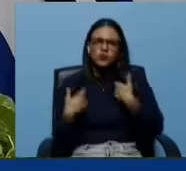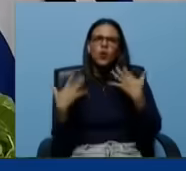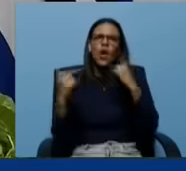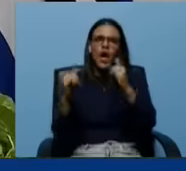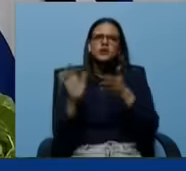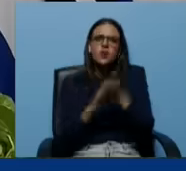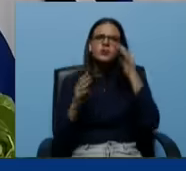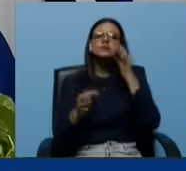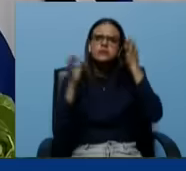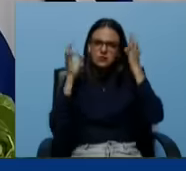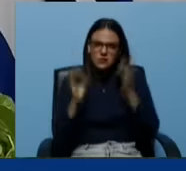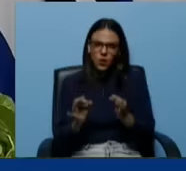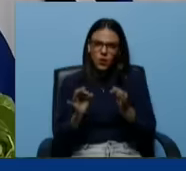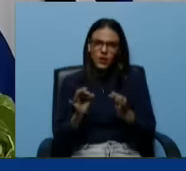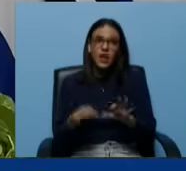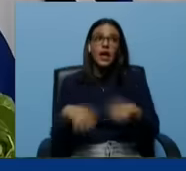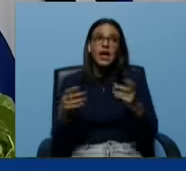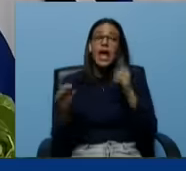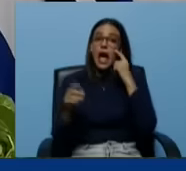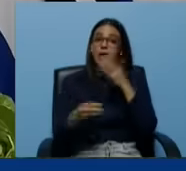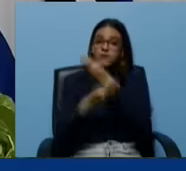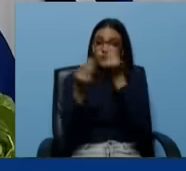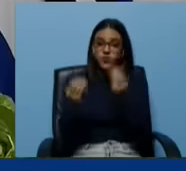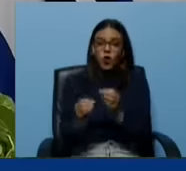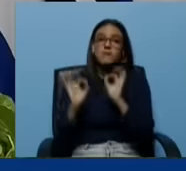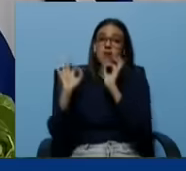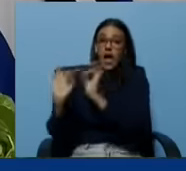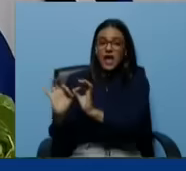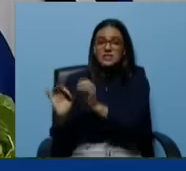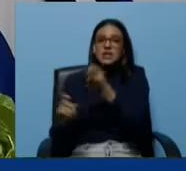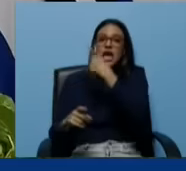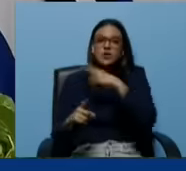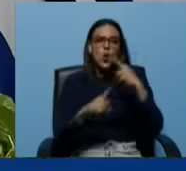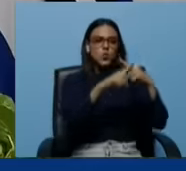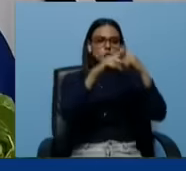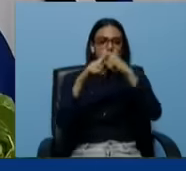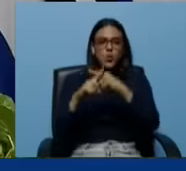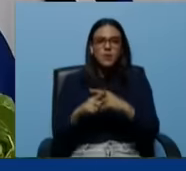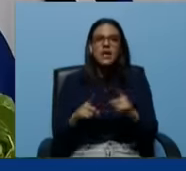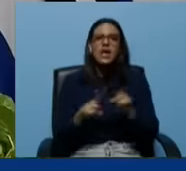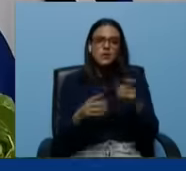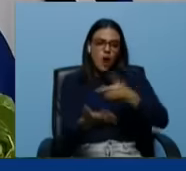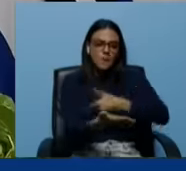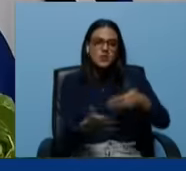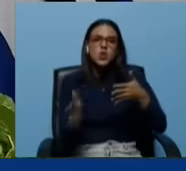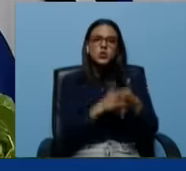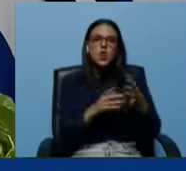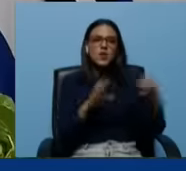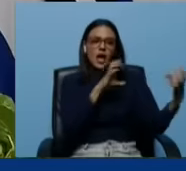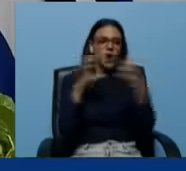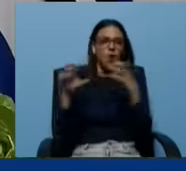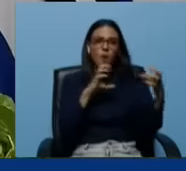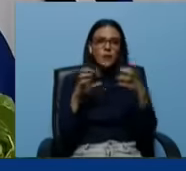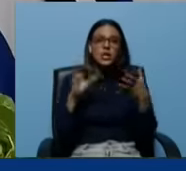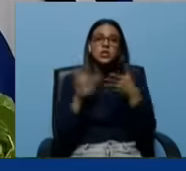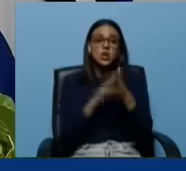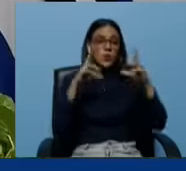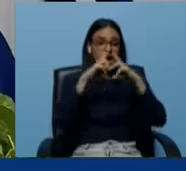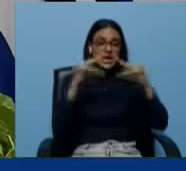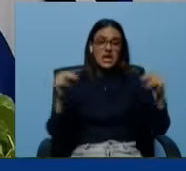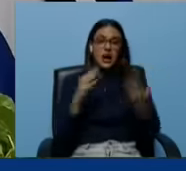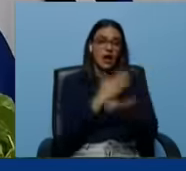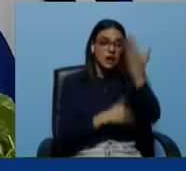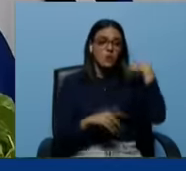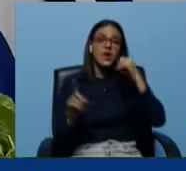tengo la seguridad que así como se sumaron miles de combatientes a la batalla de Nicaragua contra